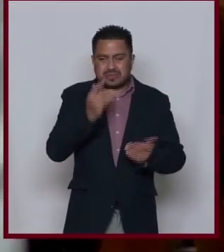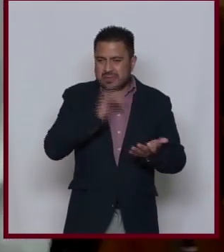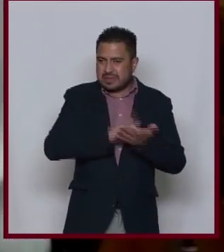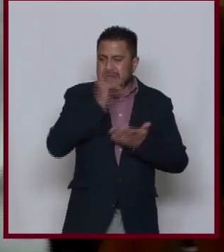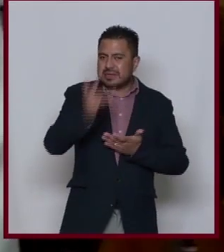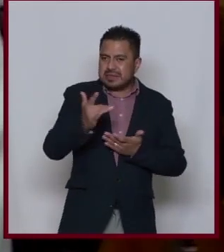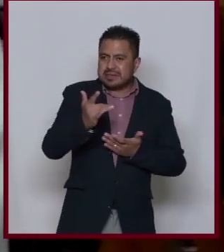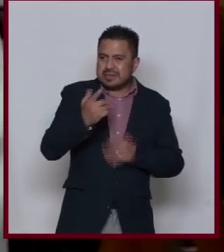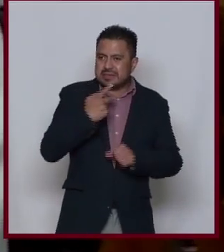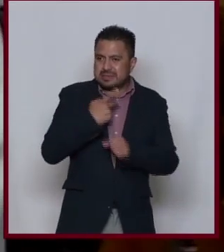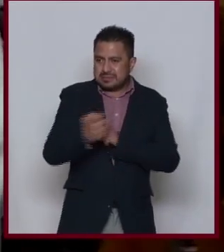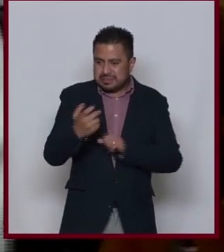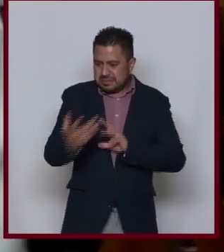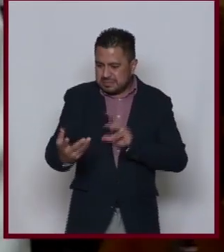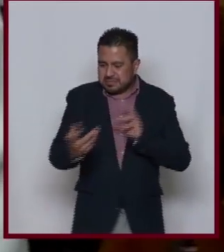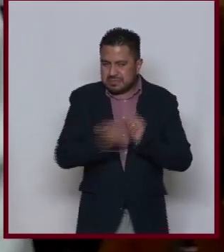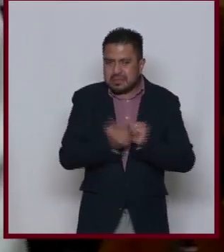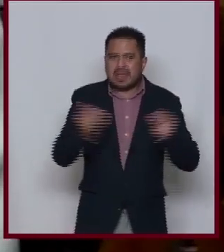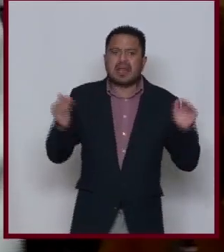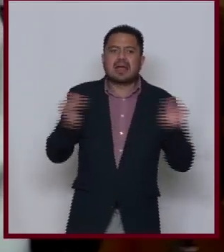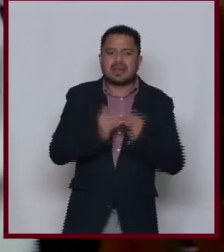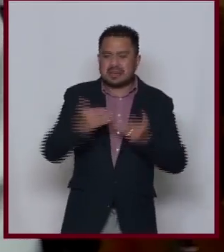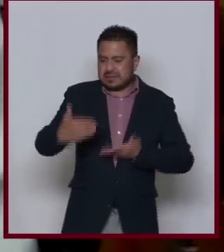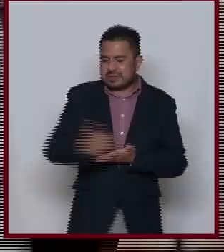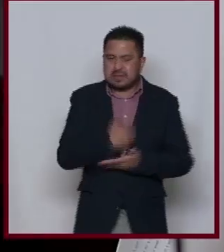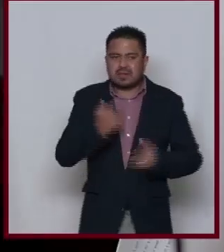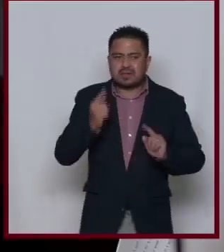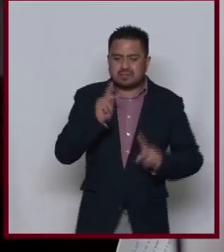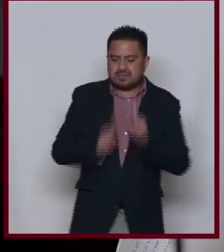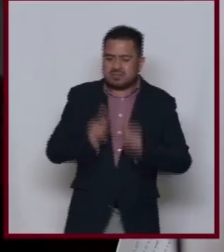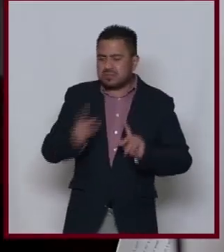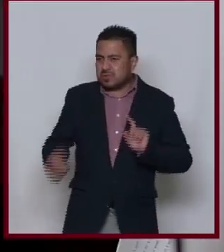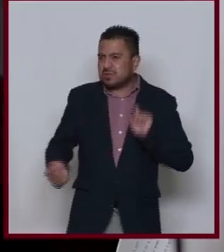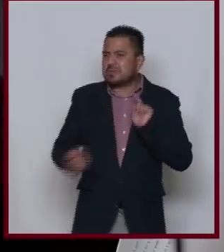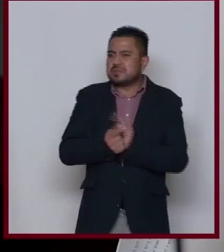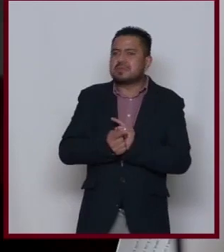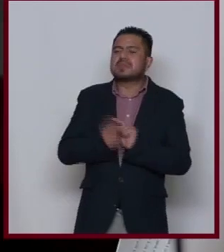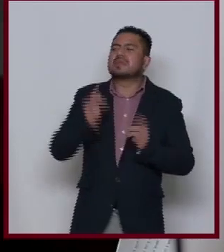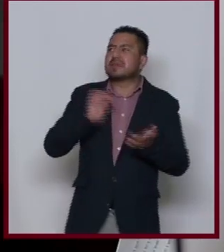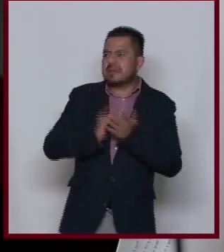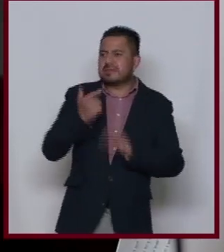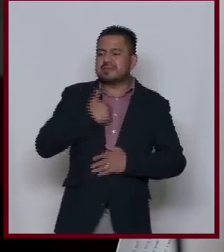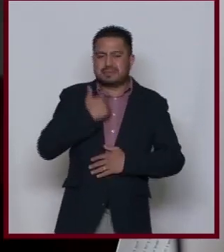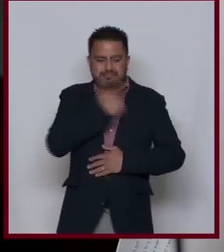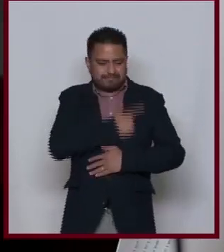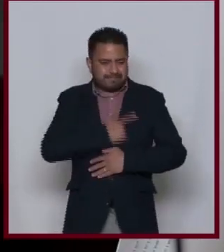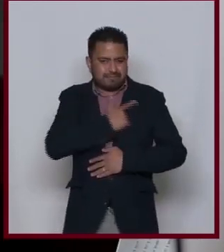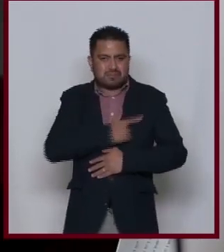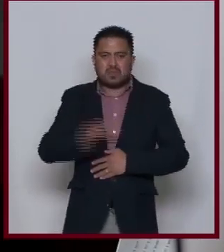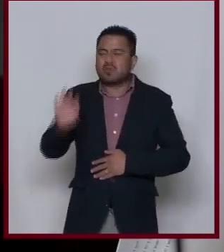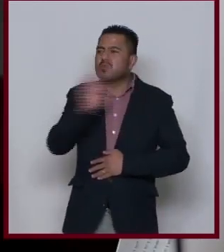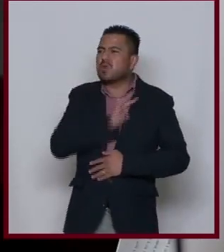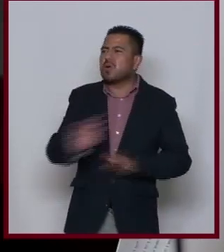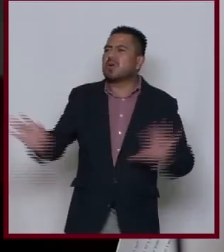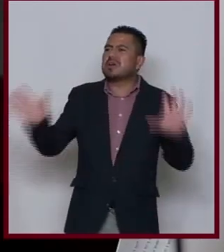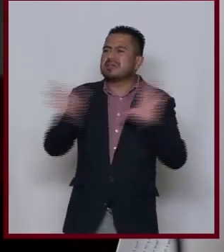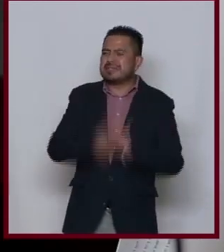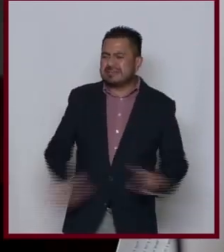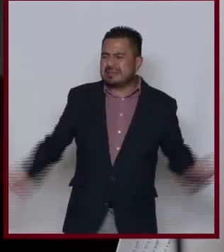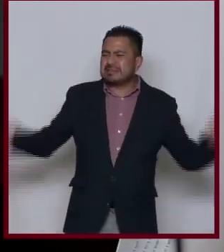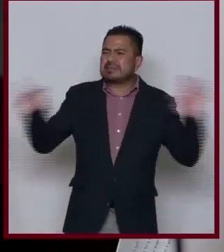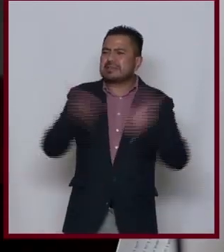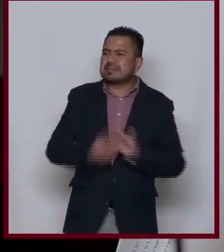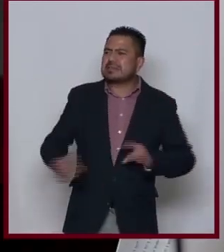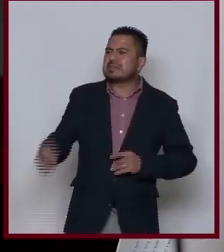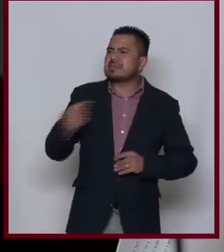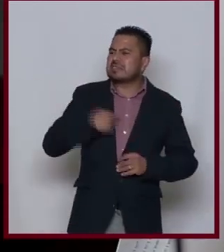al contrario. Gracias por entrar aquí a la casa y platicar conmigo. Gracias. Pues nos gustaría que pudieras como explicarnos primero